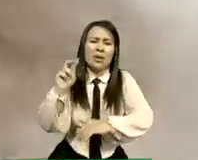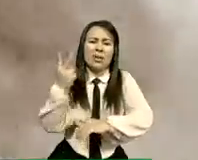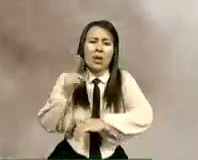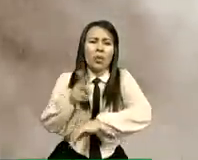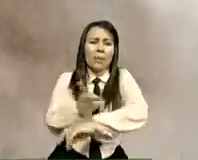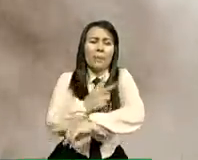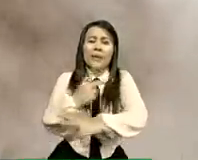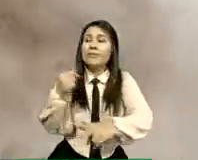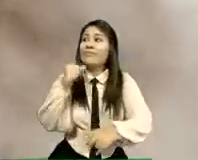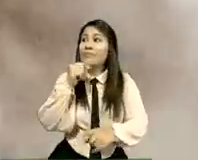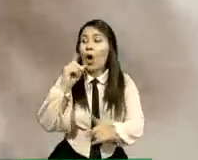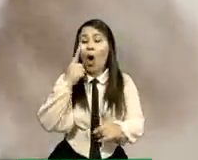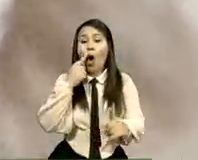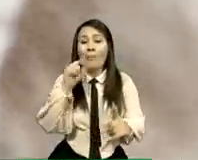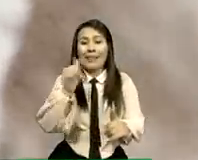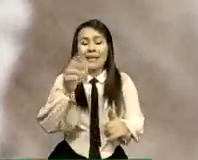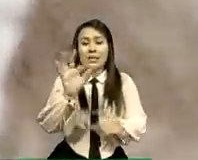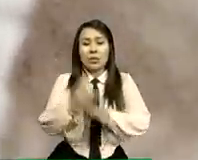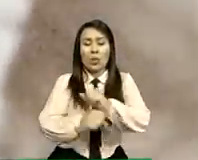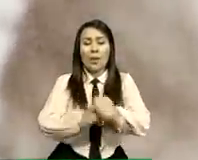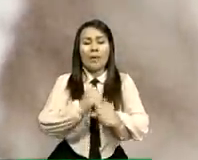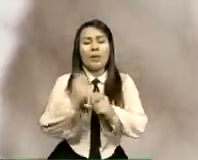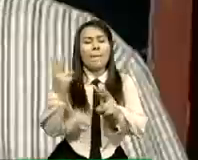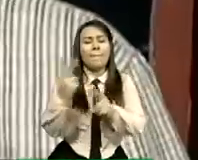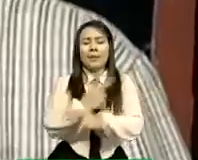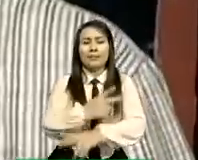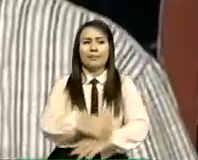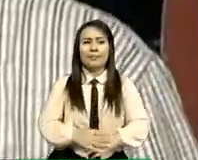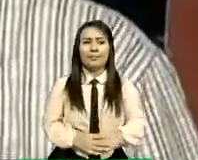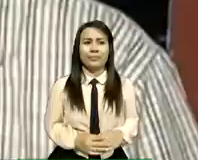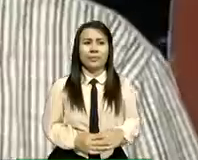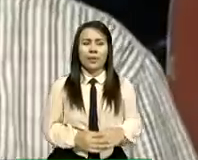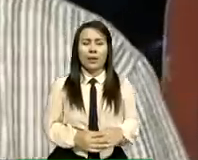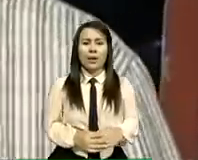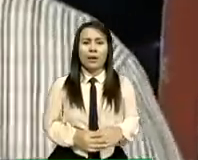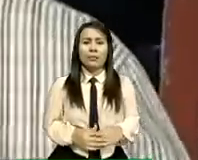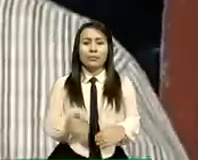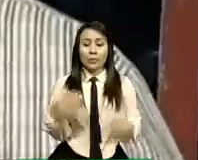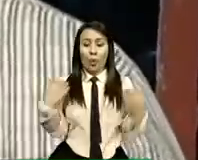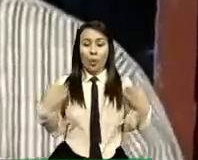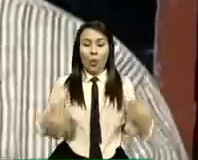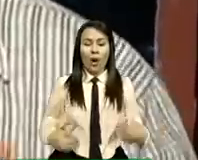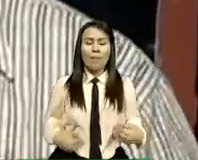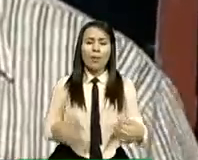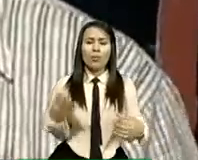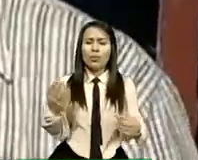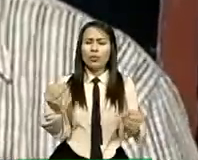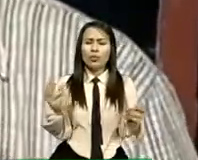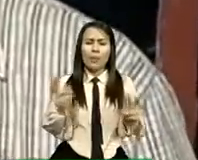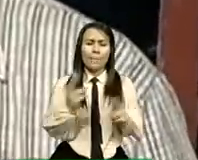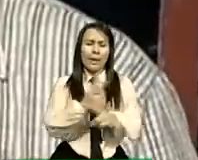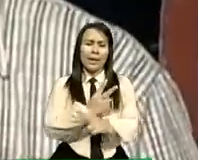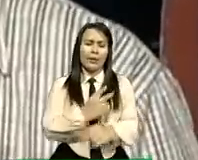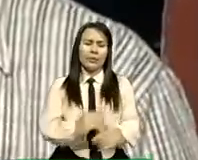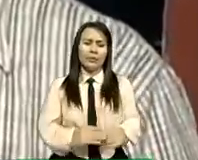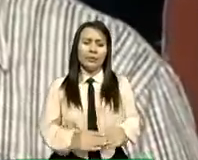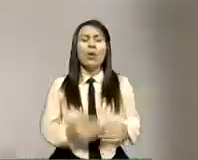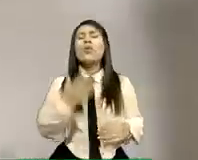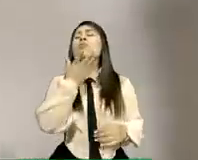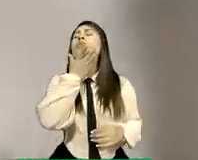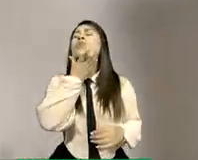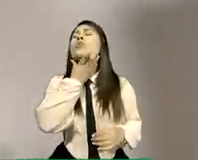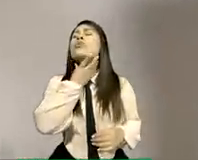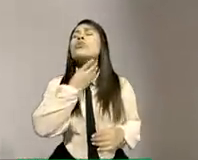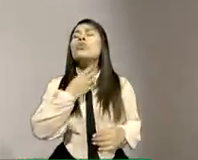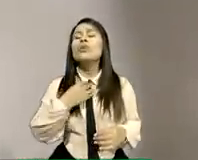Él, de 19 años, fue el más afectado. ¿Y en qué parte nomás el cuerpo? En atrás del hombro, todo tiene quemado. ¿En el cuello? En el